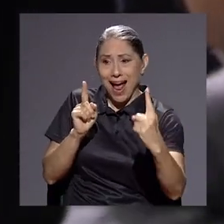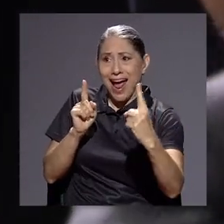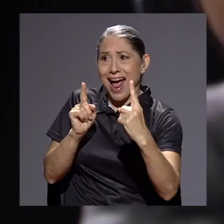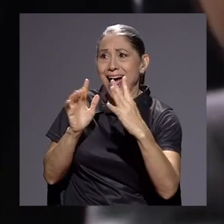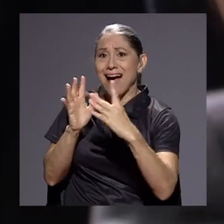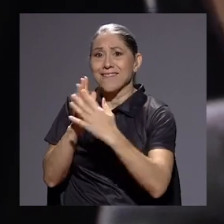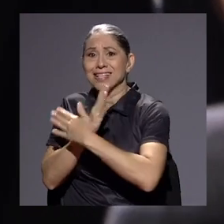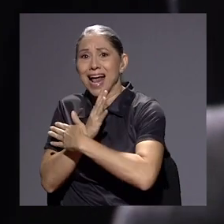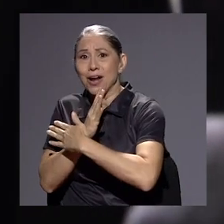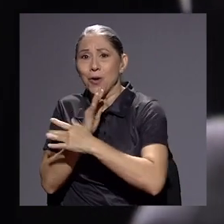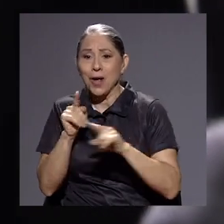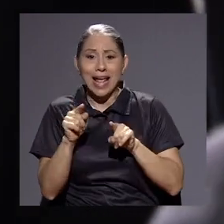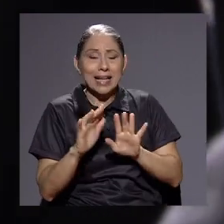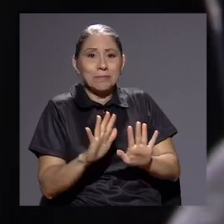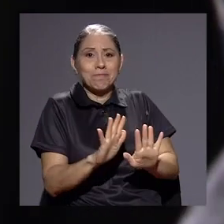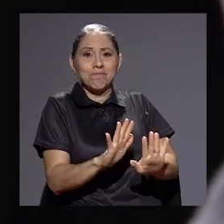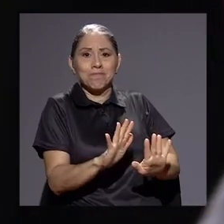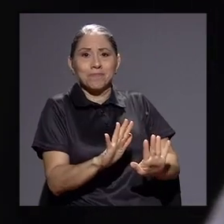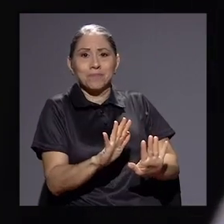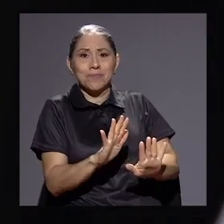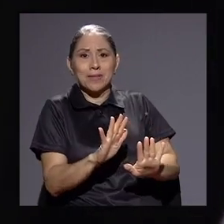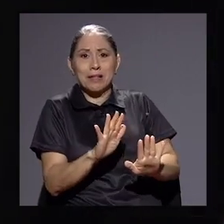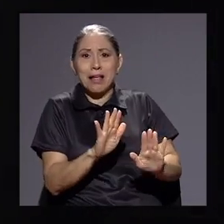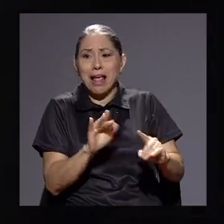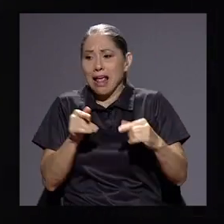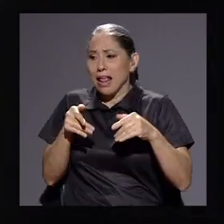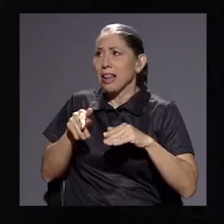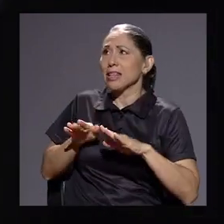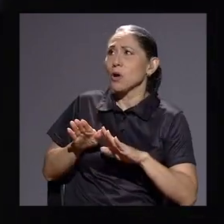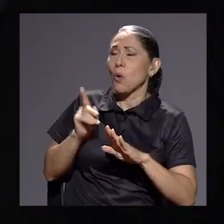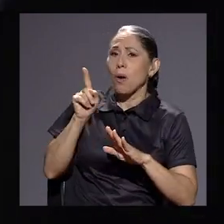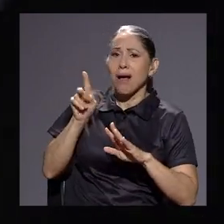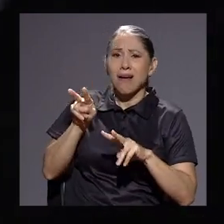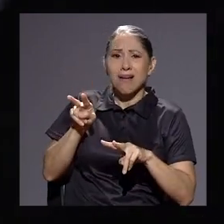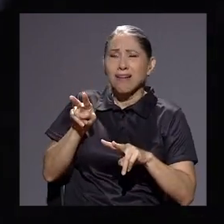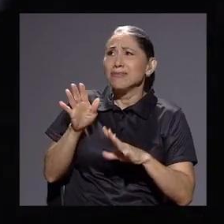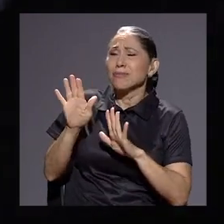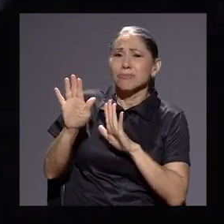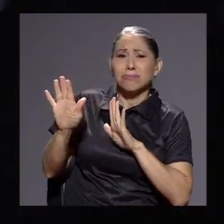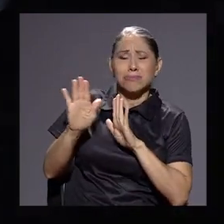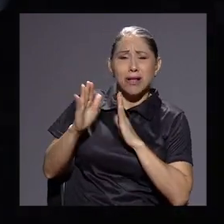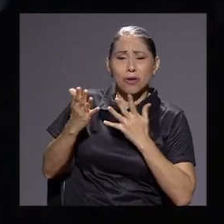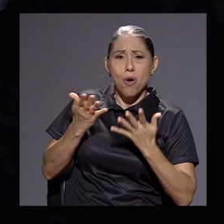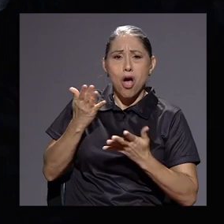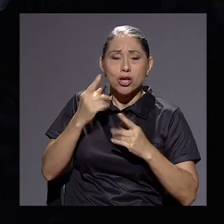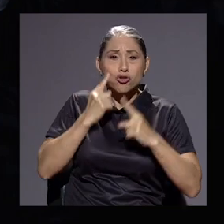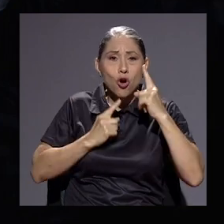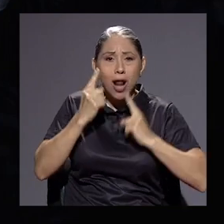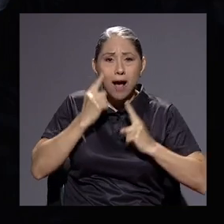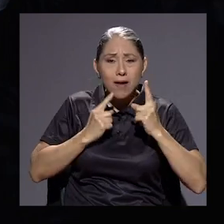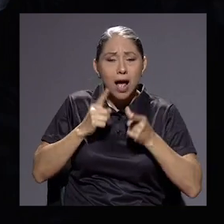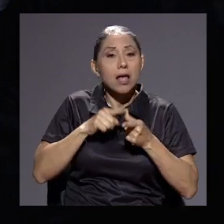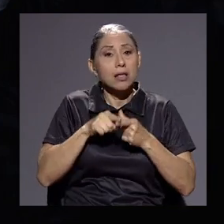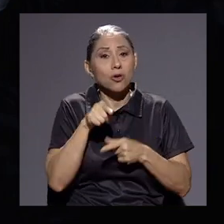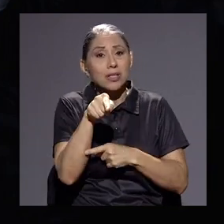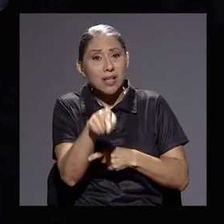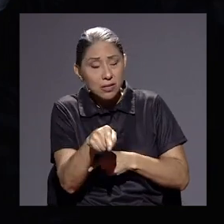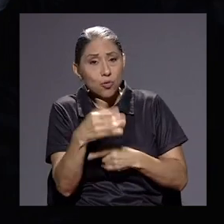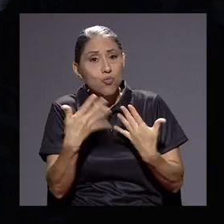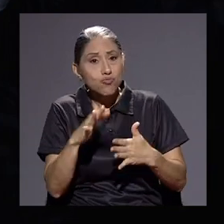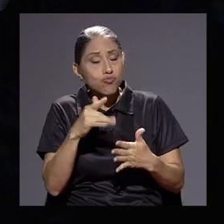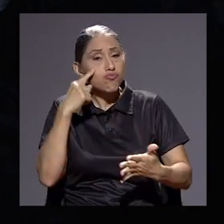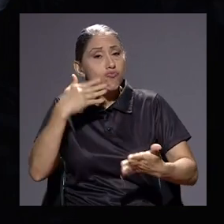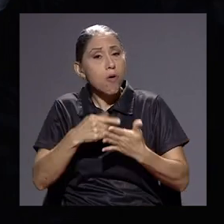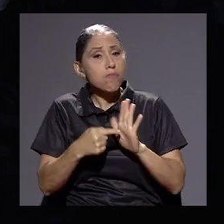lloraba, ¿verdad? Entonces uh-huh. esa imagen me parece que ilustra muy bien esta preocupación que ustedes tienen en el ámbito de